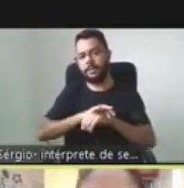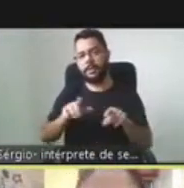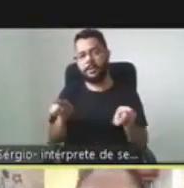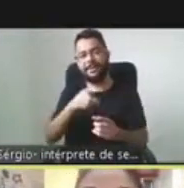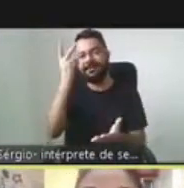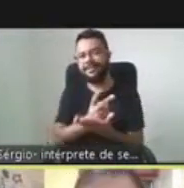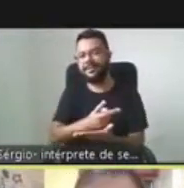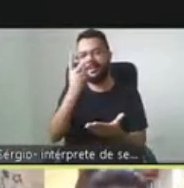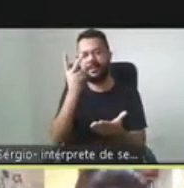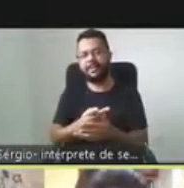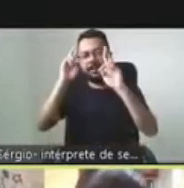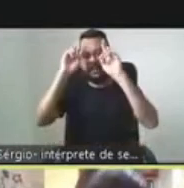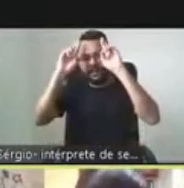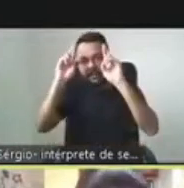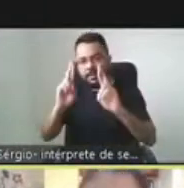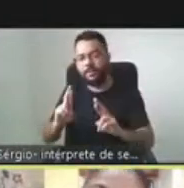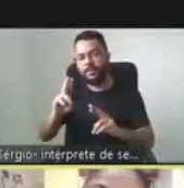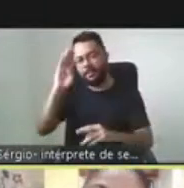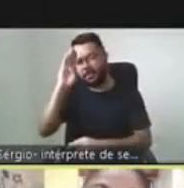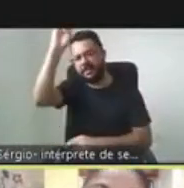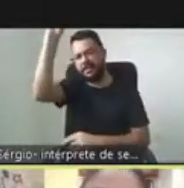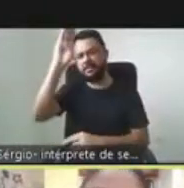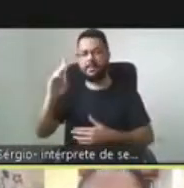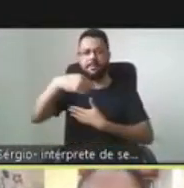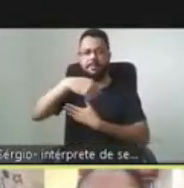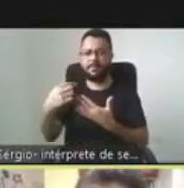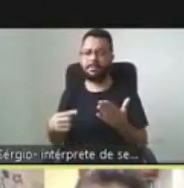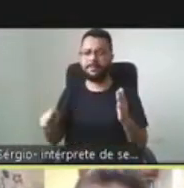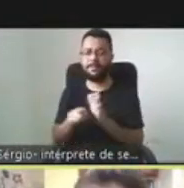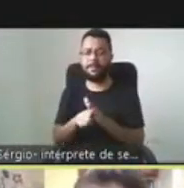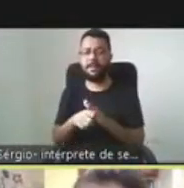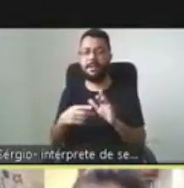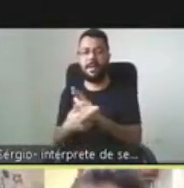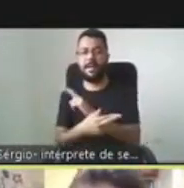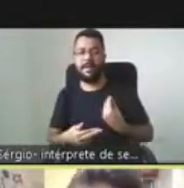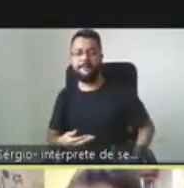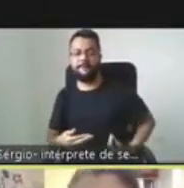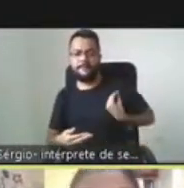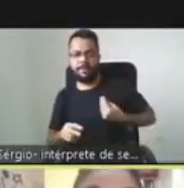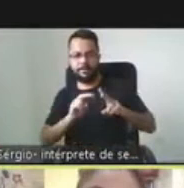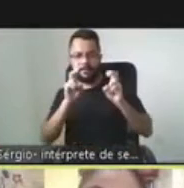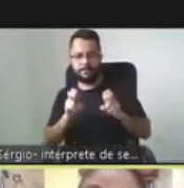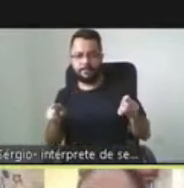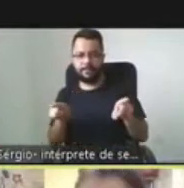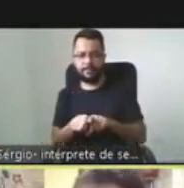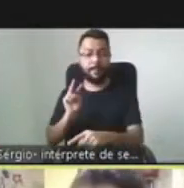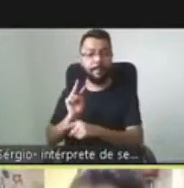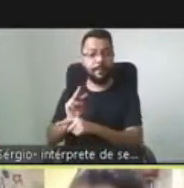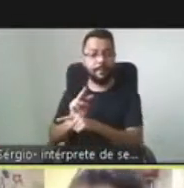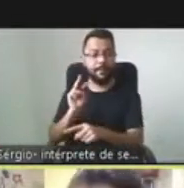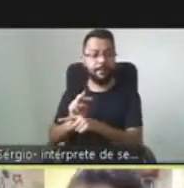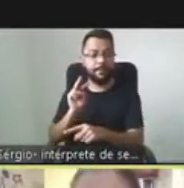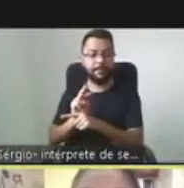decisiones y sobre todo aquellas que tienen que ver con la vida. y la protección para